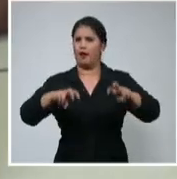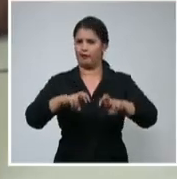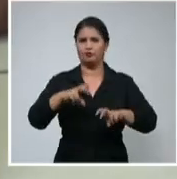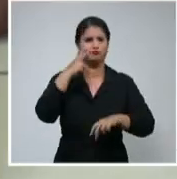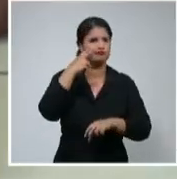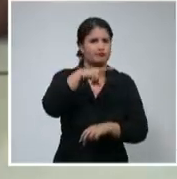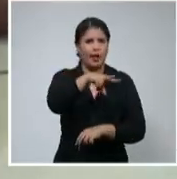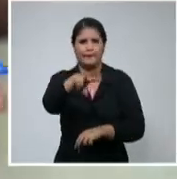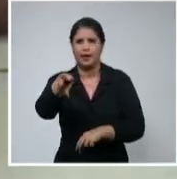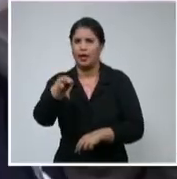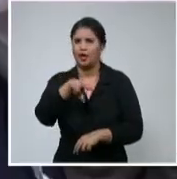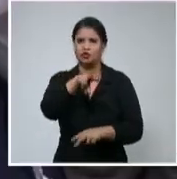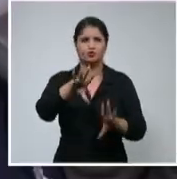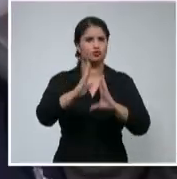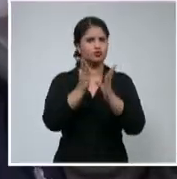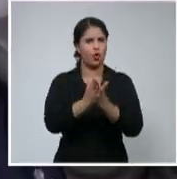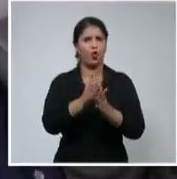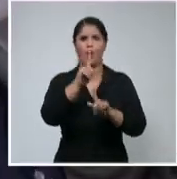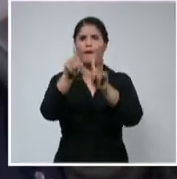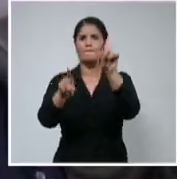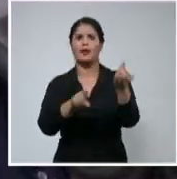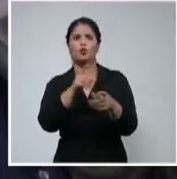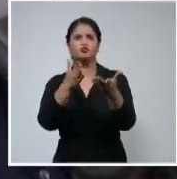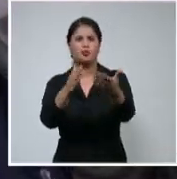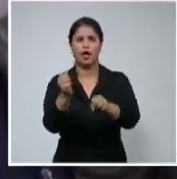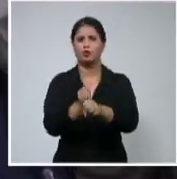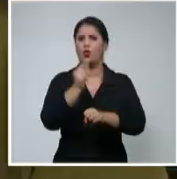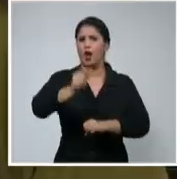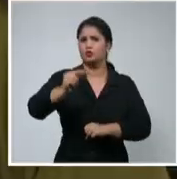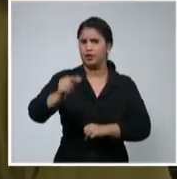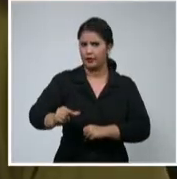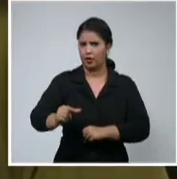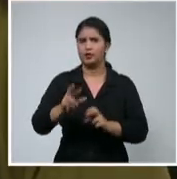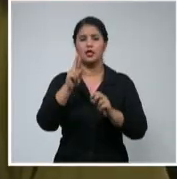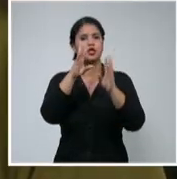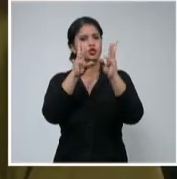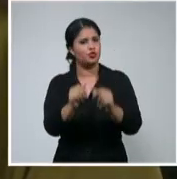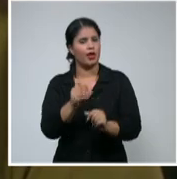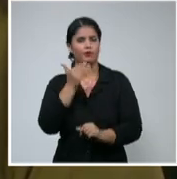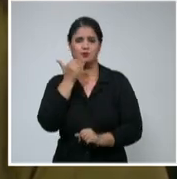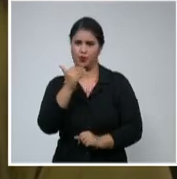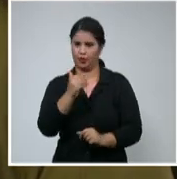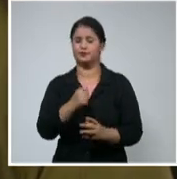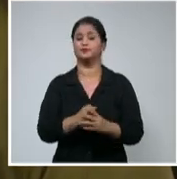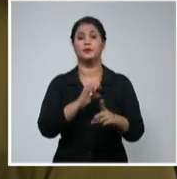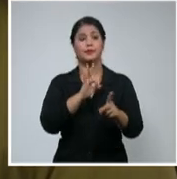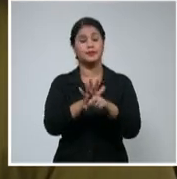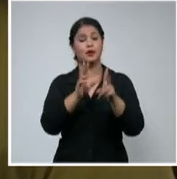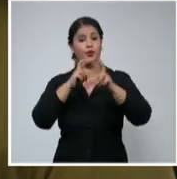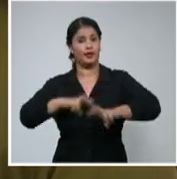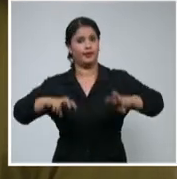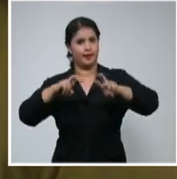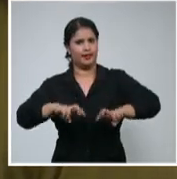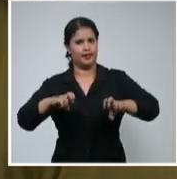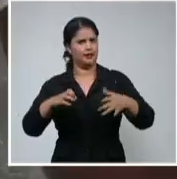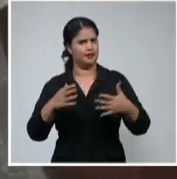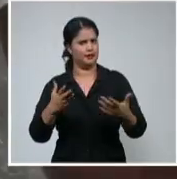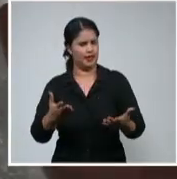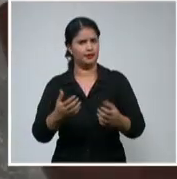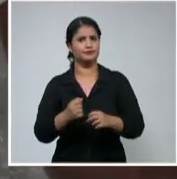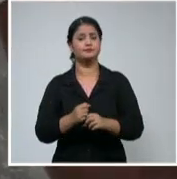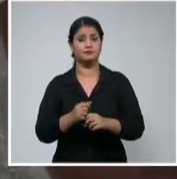y de los propios trabajadores permitió arribar a un resultado certero. Cuando nos personamos en el lugar del hecho, lo que más llamó la atención había sido de